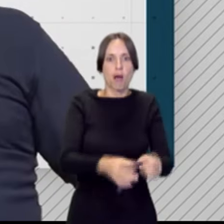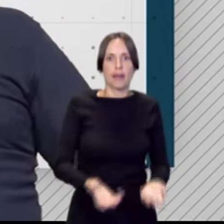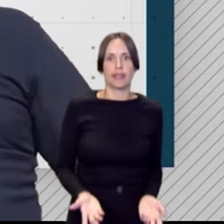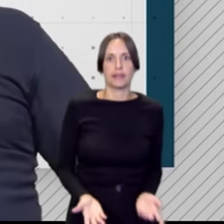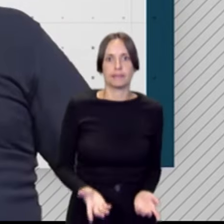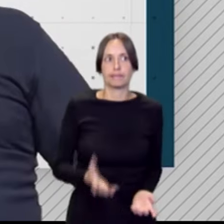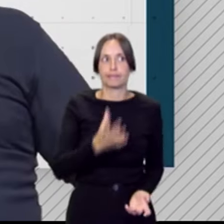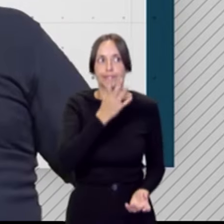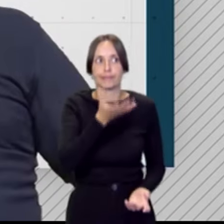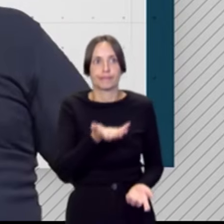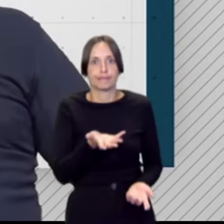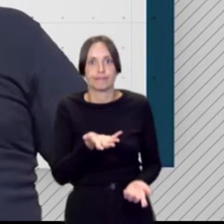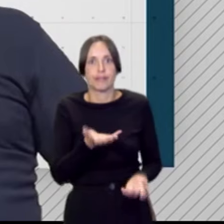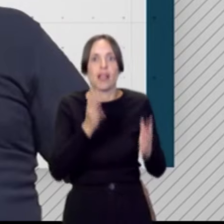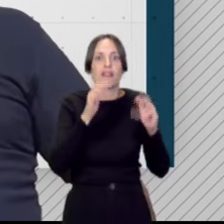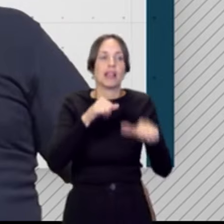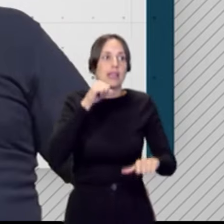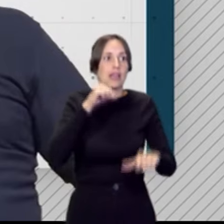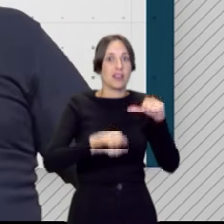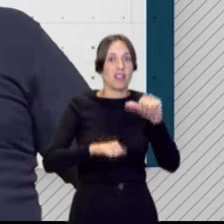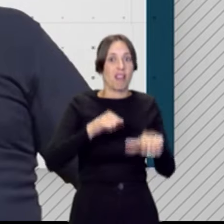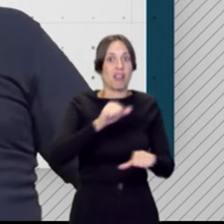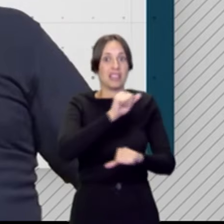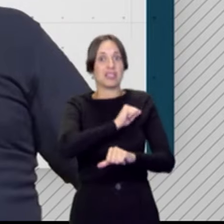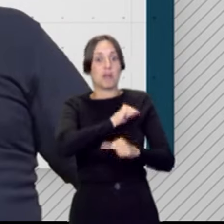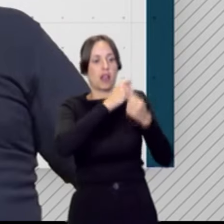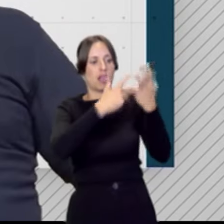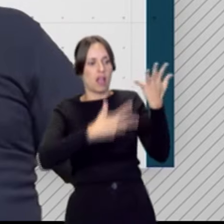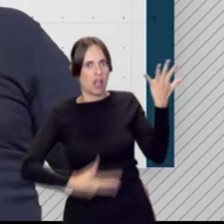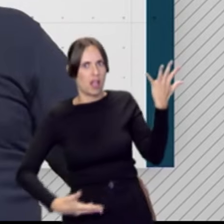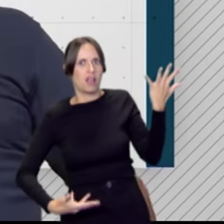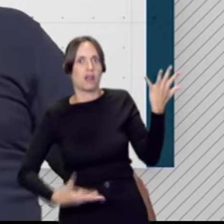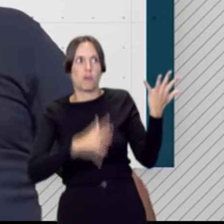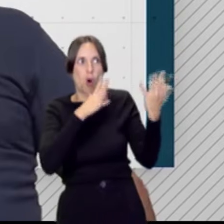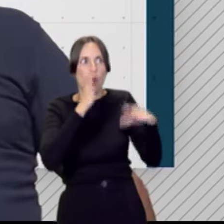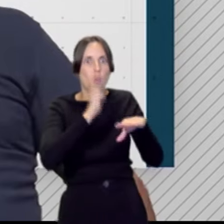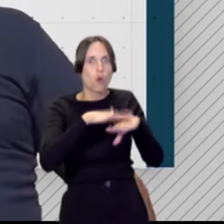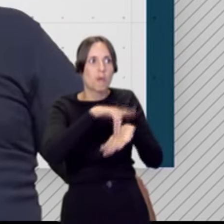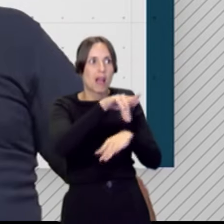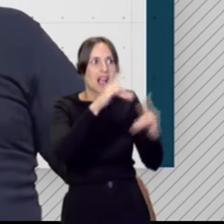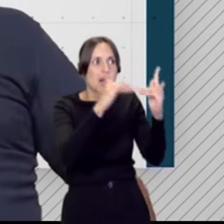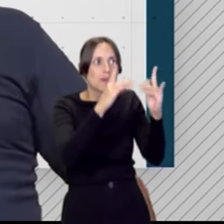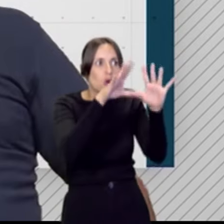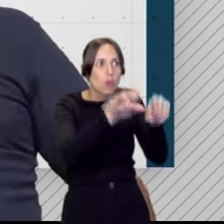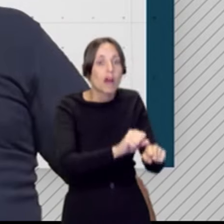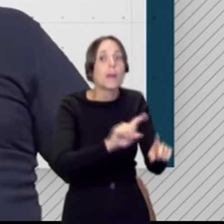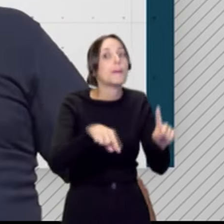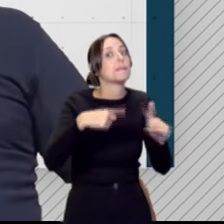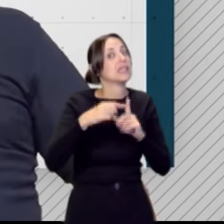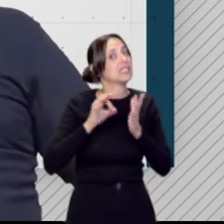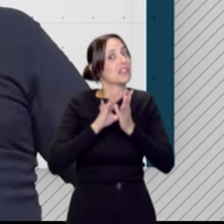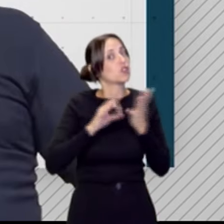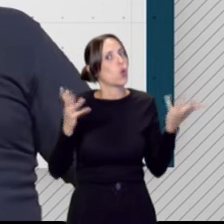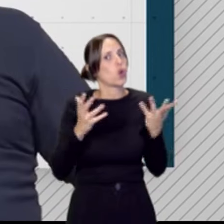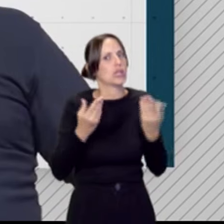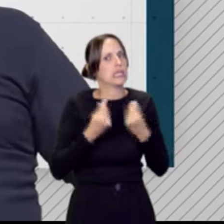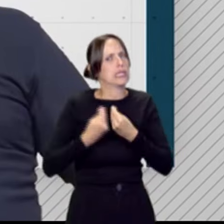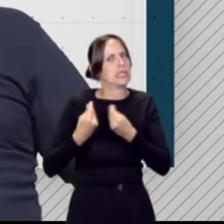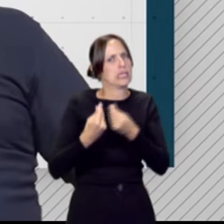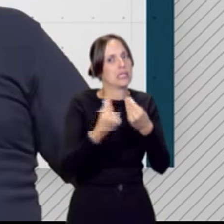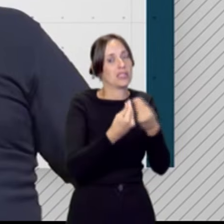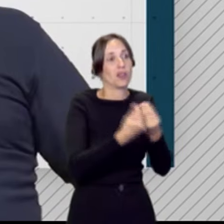lo que son la cirugía y masifica los servicios de urgencia, porque estamos viendo que